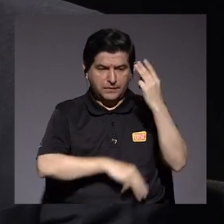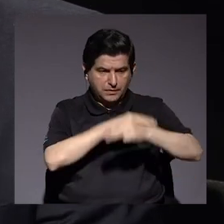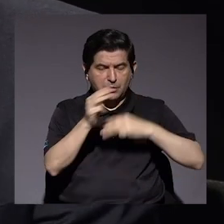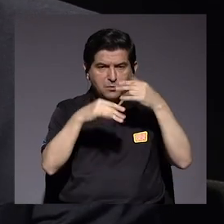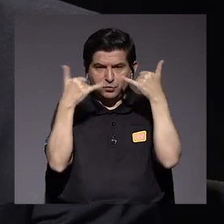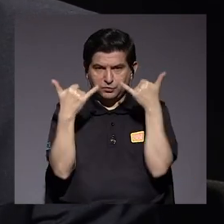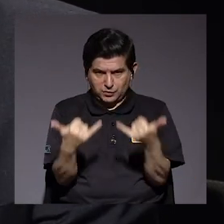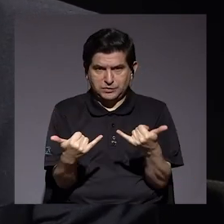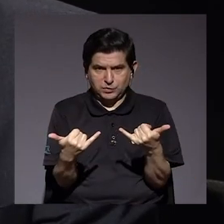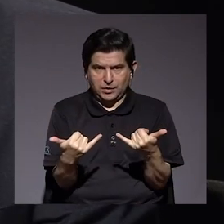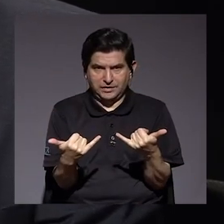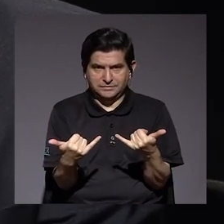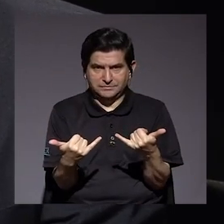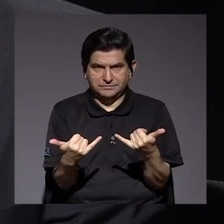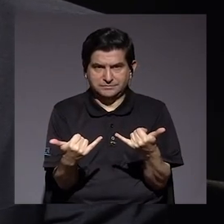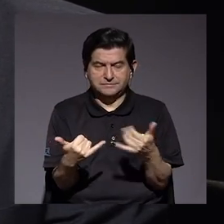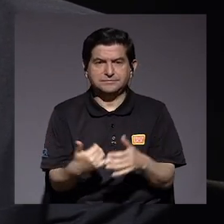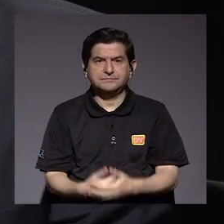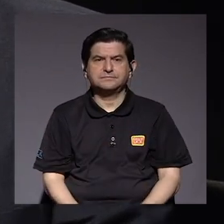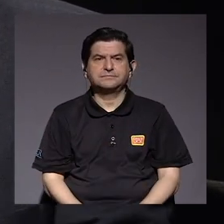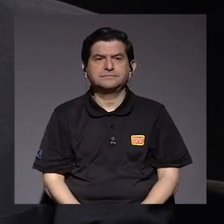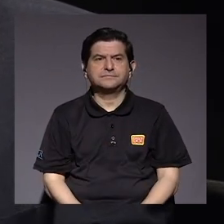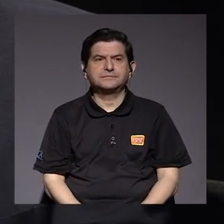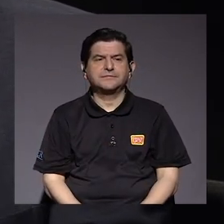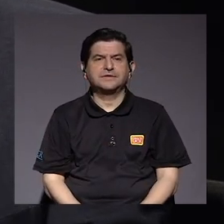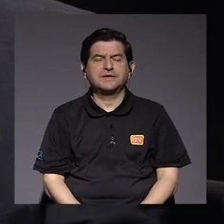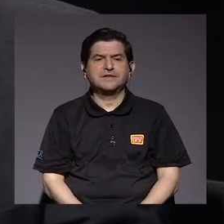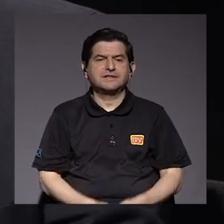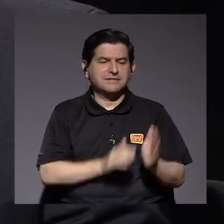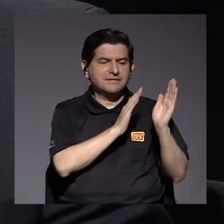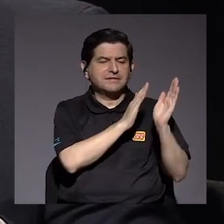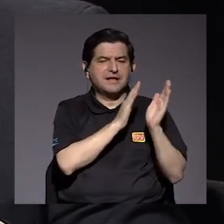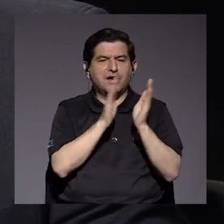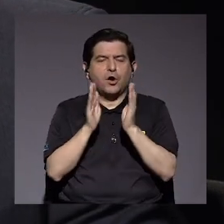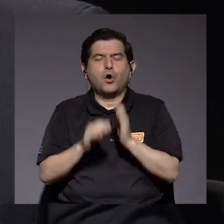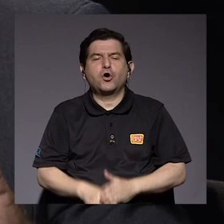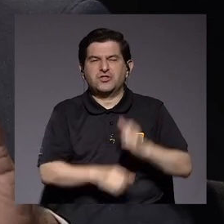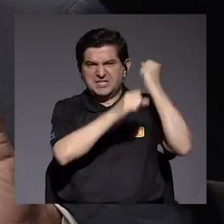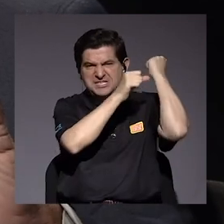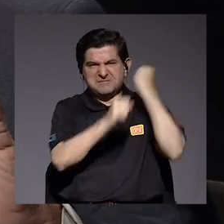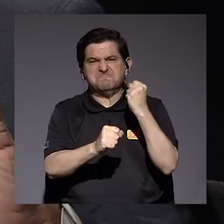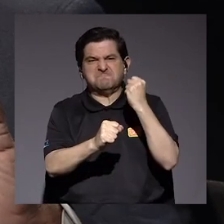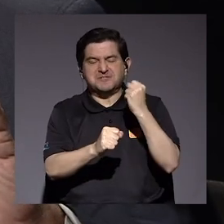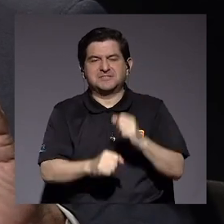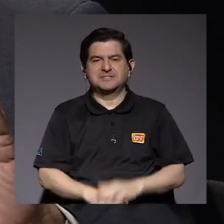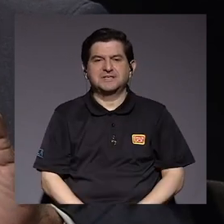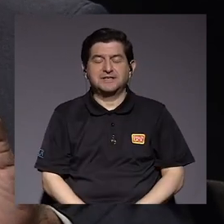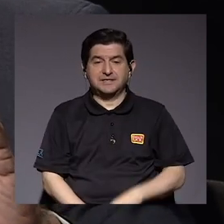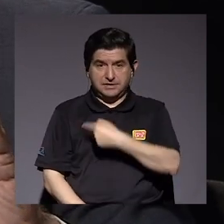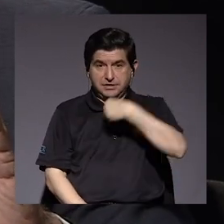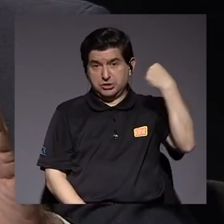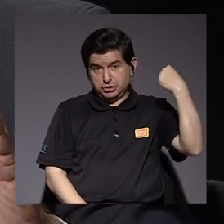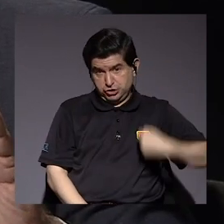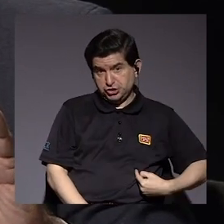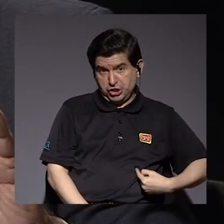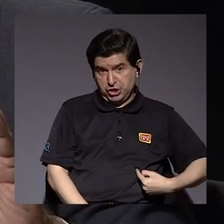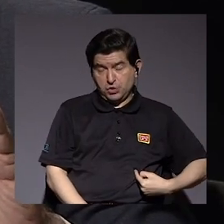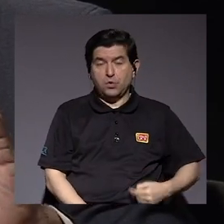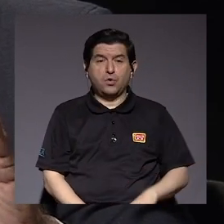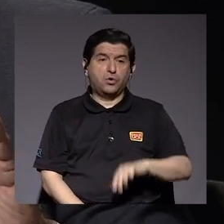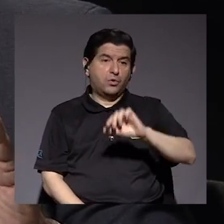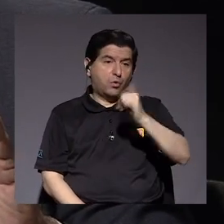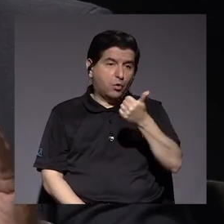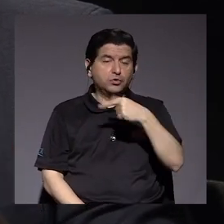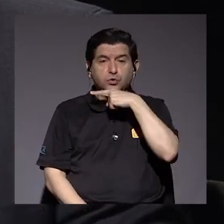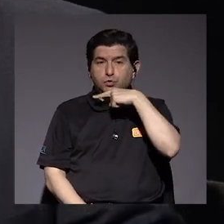mundo de órdenes imperiales hay un orden imperial que es el chino hay un orden imperial que